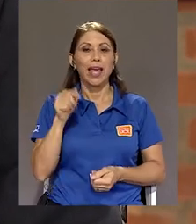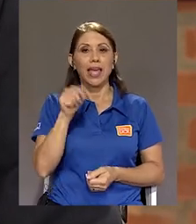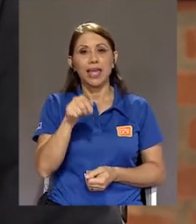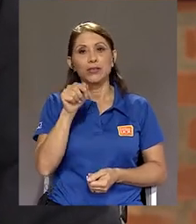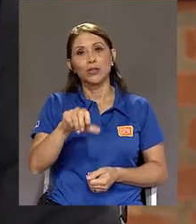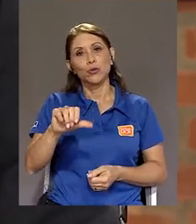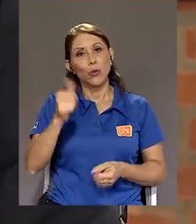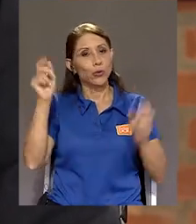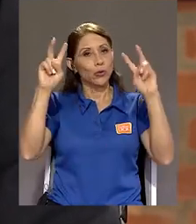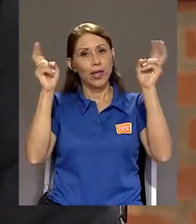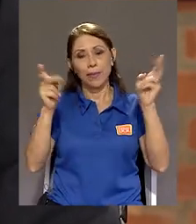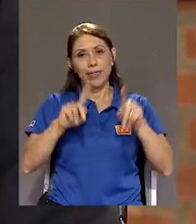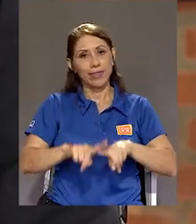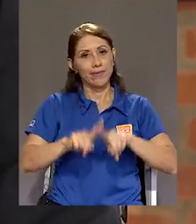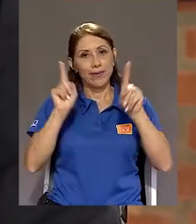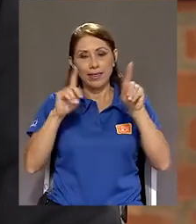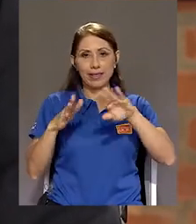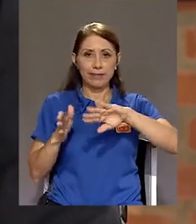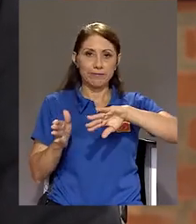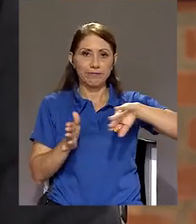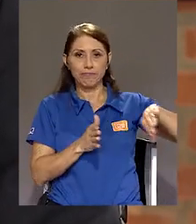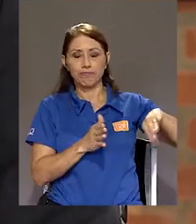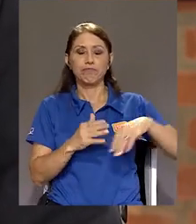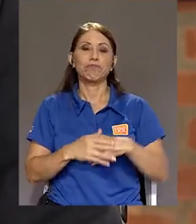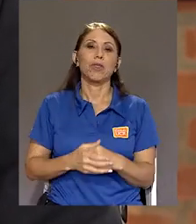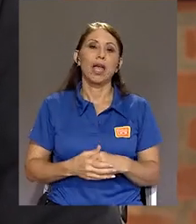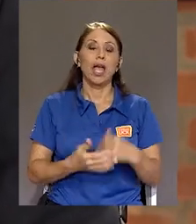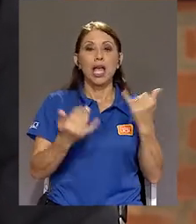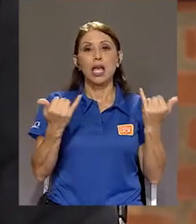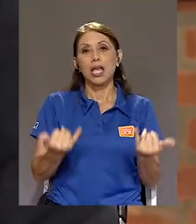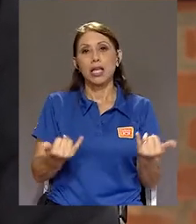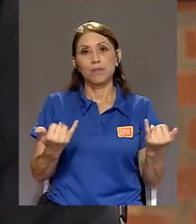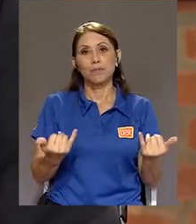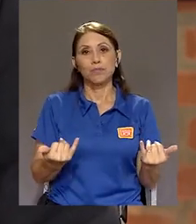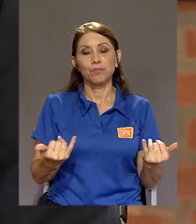es otro tema. Y vuelvo a tener